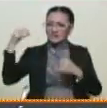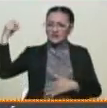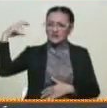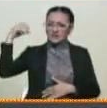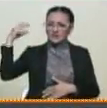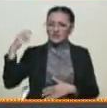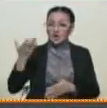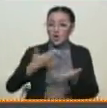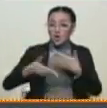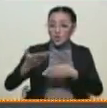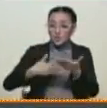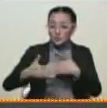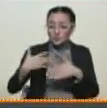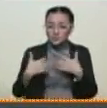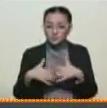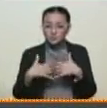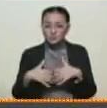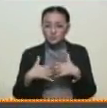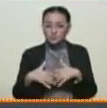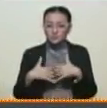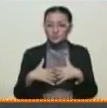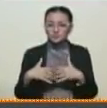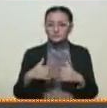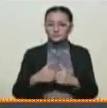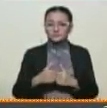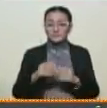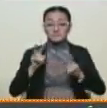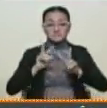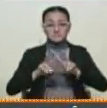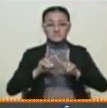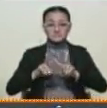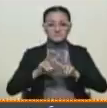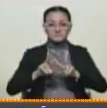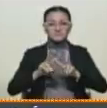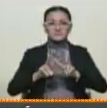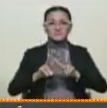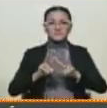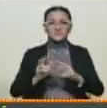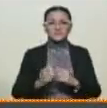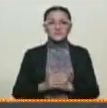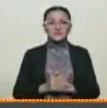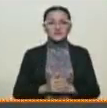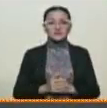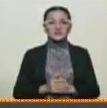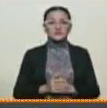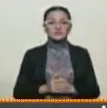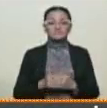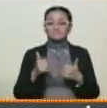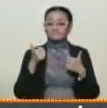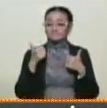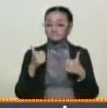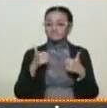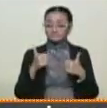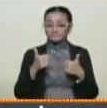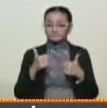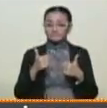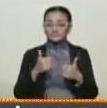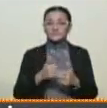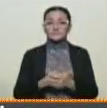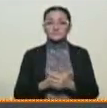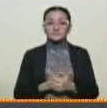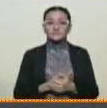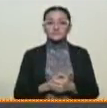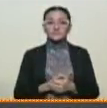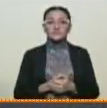del comercio complementario, en el campo de las viviendas. Bueno, ya tenemos éxitos que